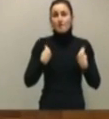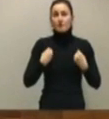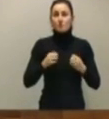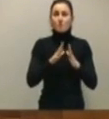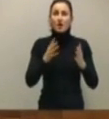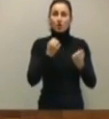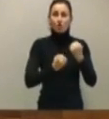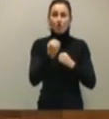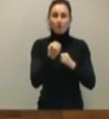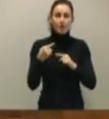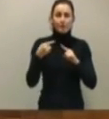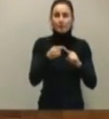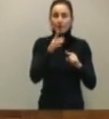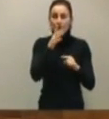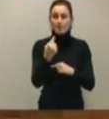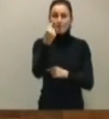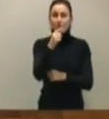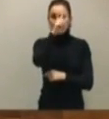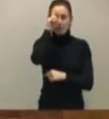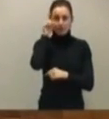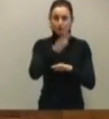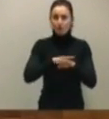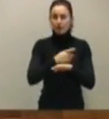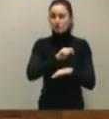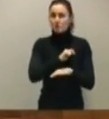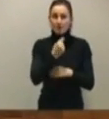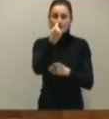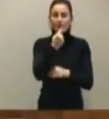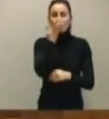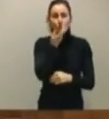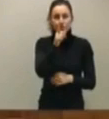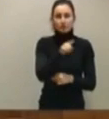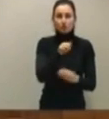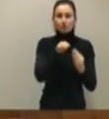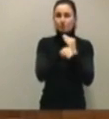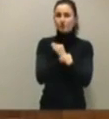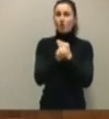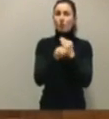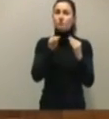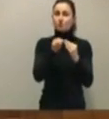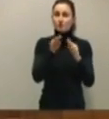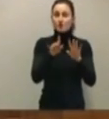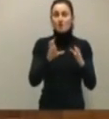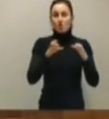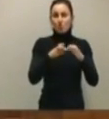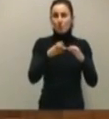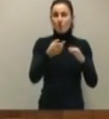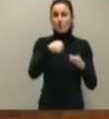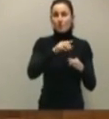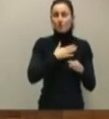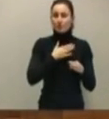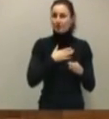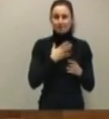las estimaciones establecidas por el Gobierno de España, que podrán gustarnos o no, y a nuestro partido ya les adelanto que no nos